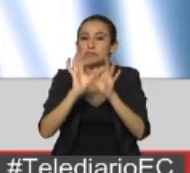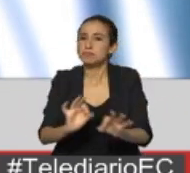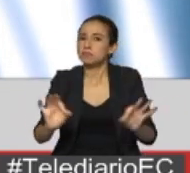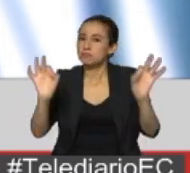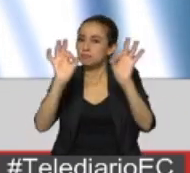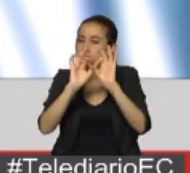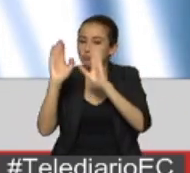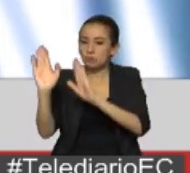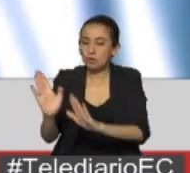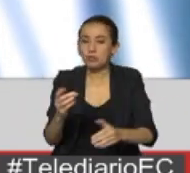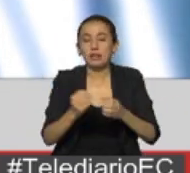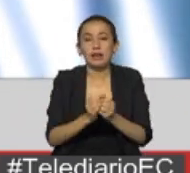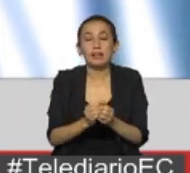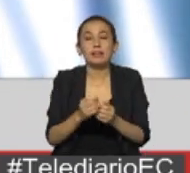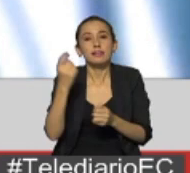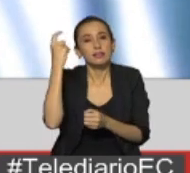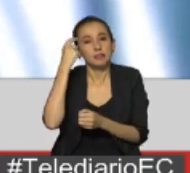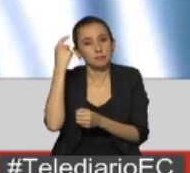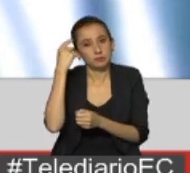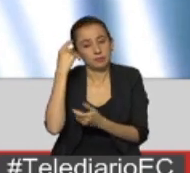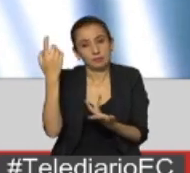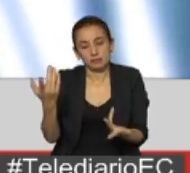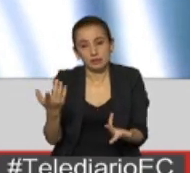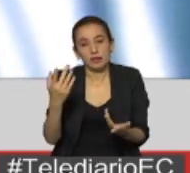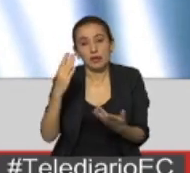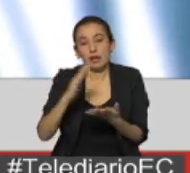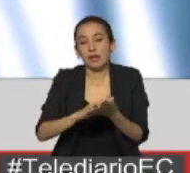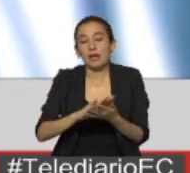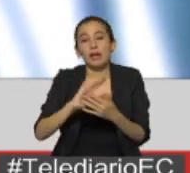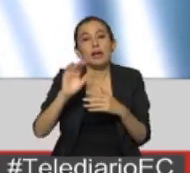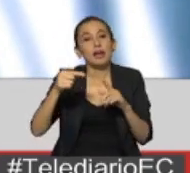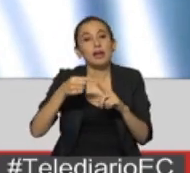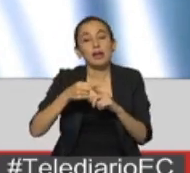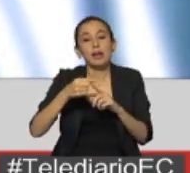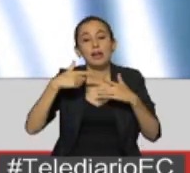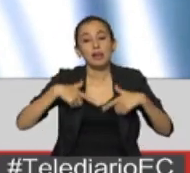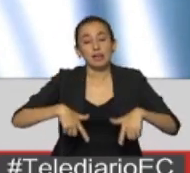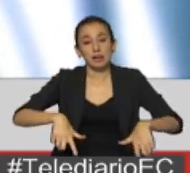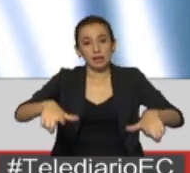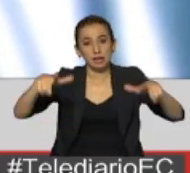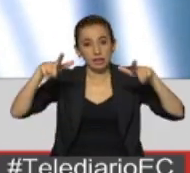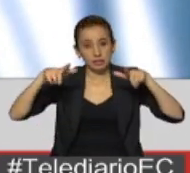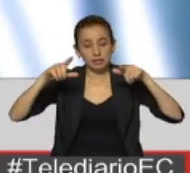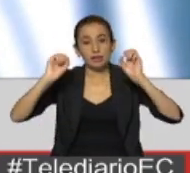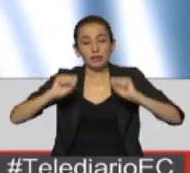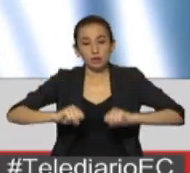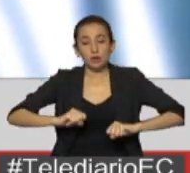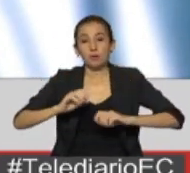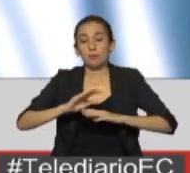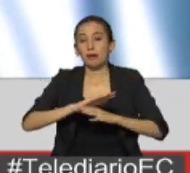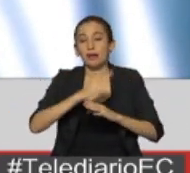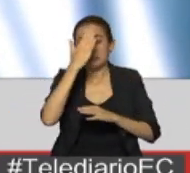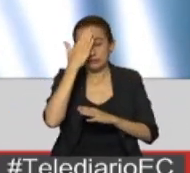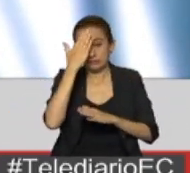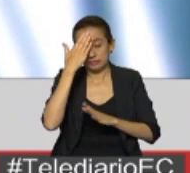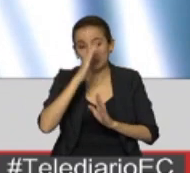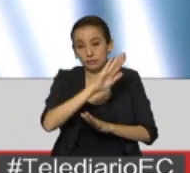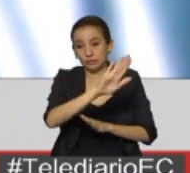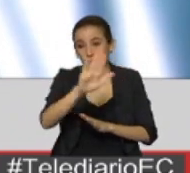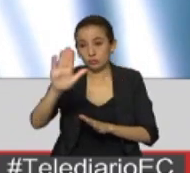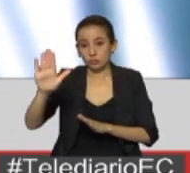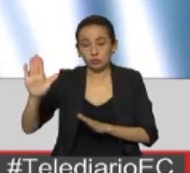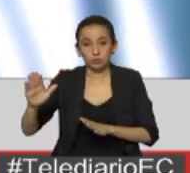la sensibilidad en este caso del gobierno central, honrando la palabra del señor presidente de la República, quien ha sabido manifestar de